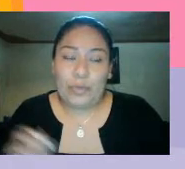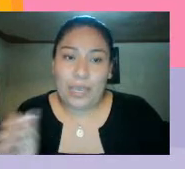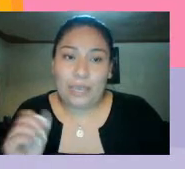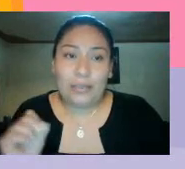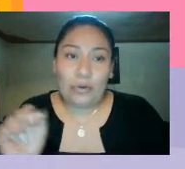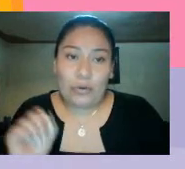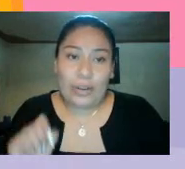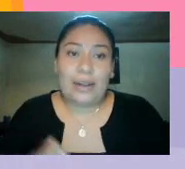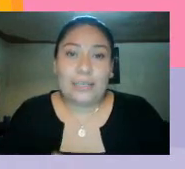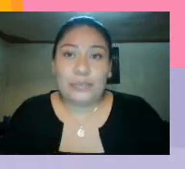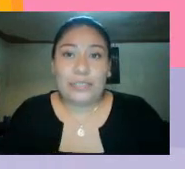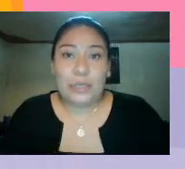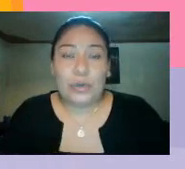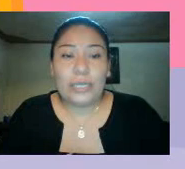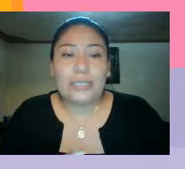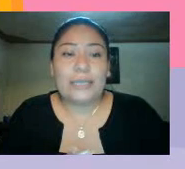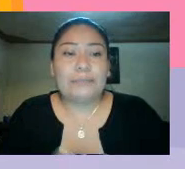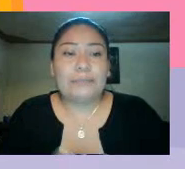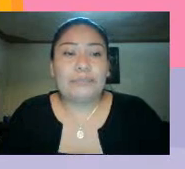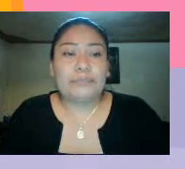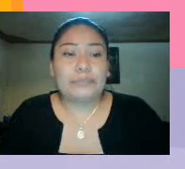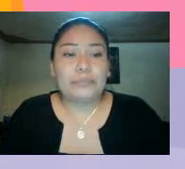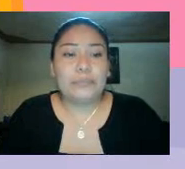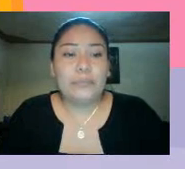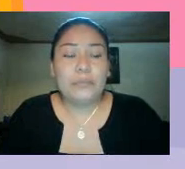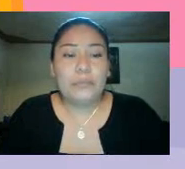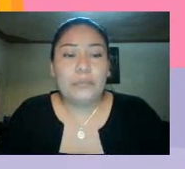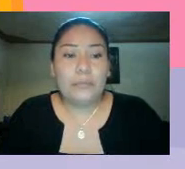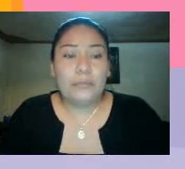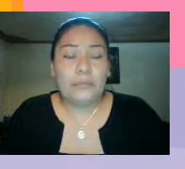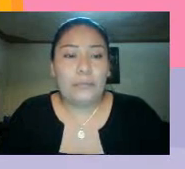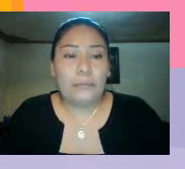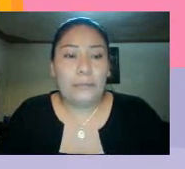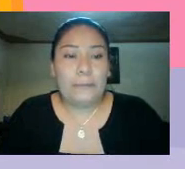Muy bien, colorean la respuesta correcta.